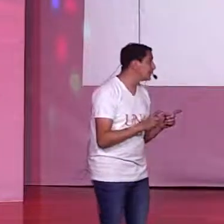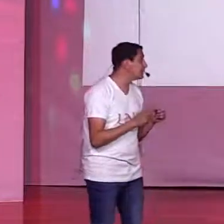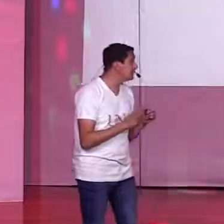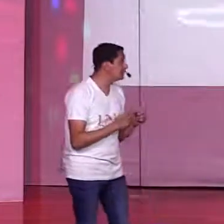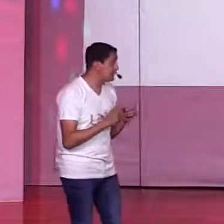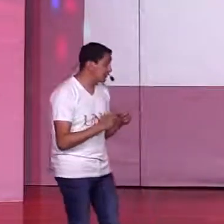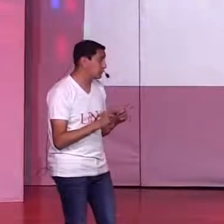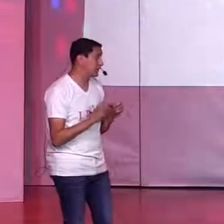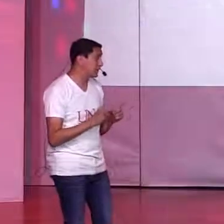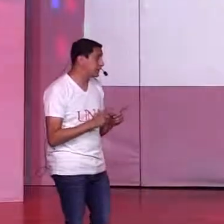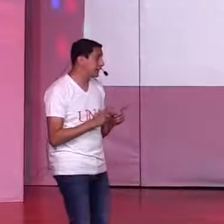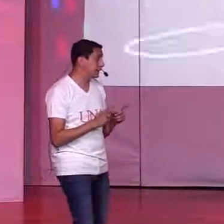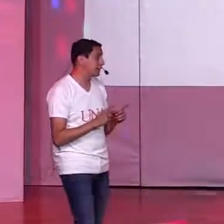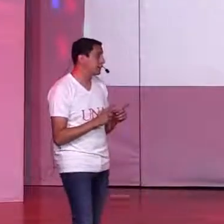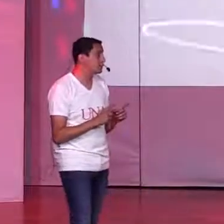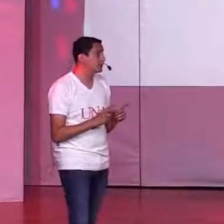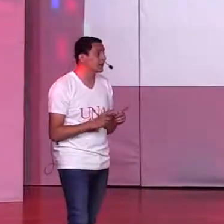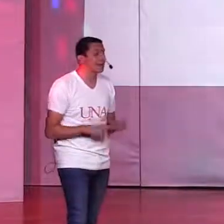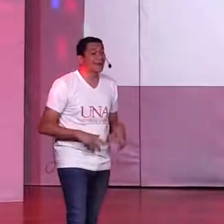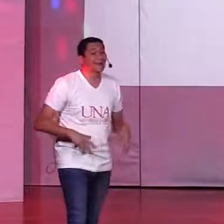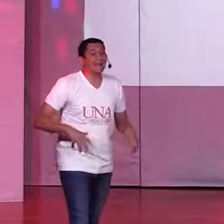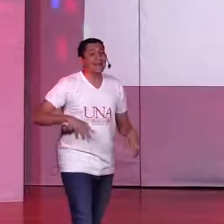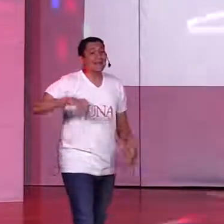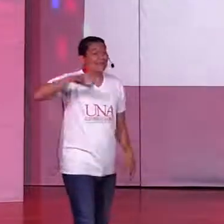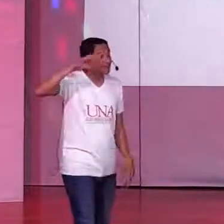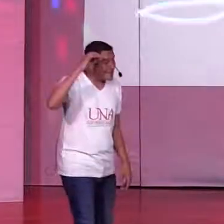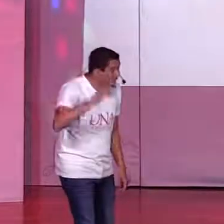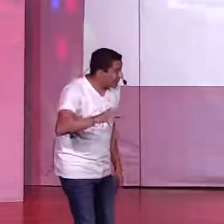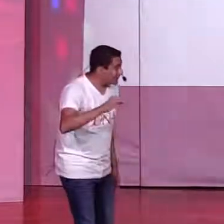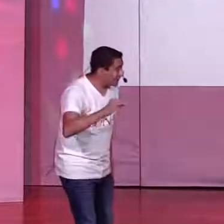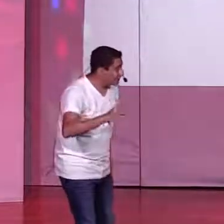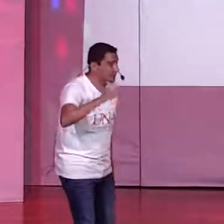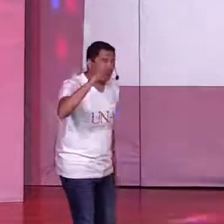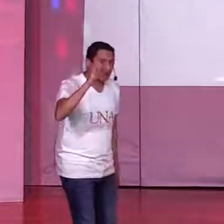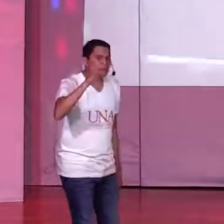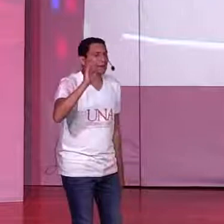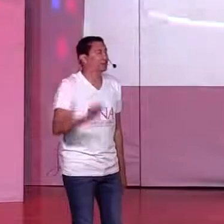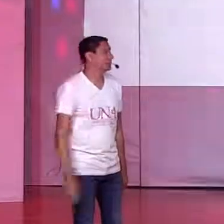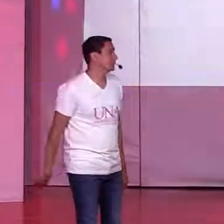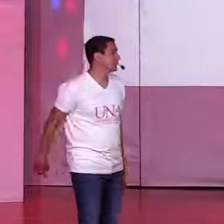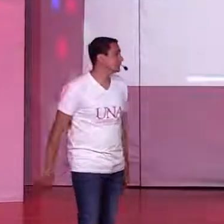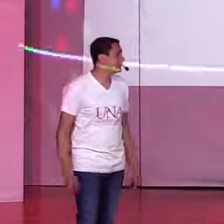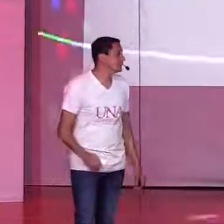Facebook está Noticias Vida Estudiantil, ¿verdad? Noticias que lo Vida buscar. Estudiantil, claro. Y ya lo tenemos en